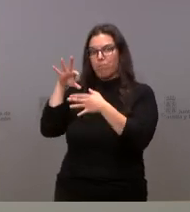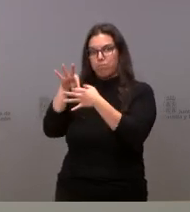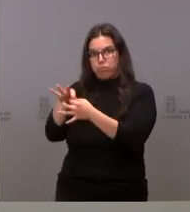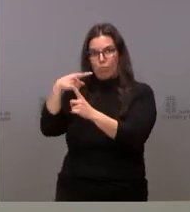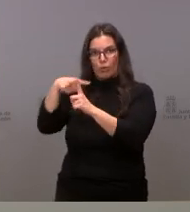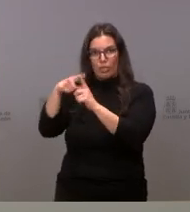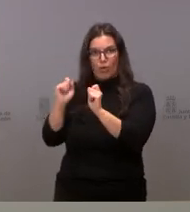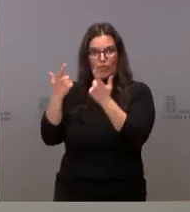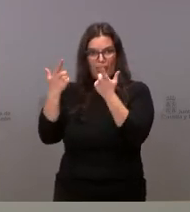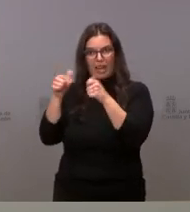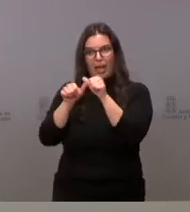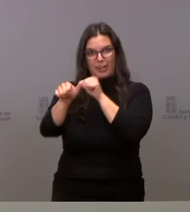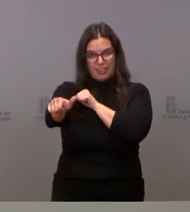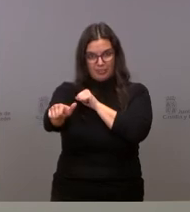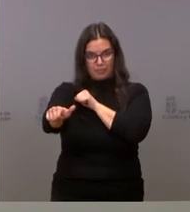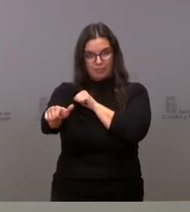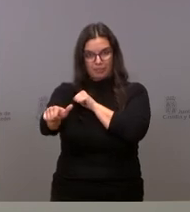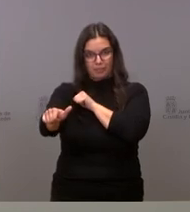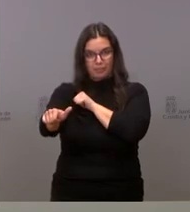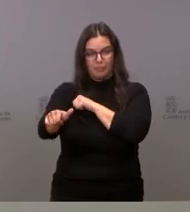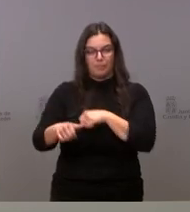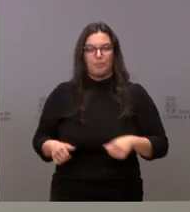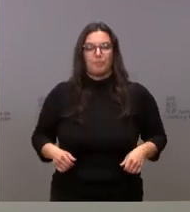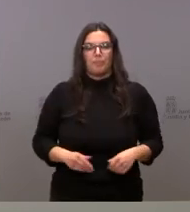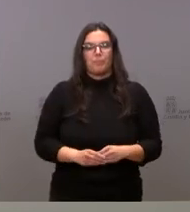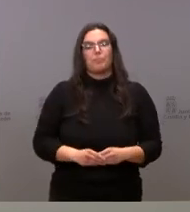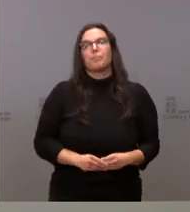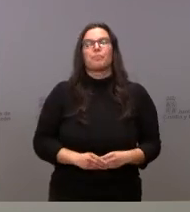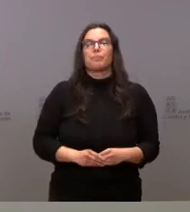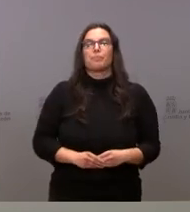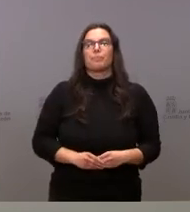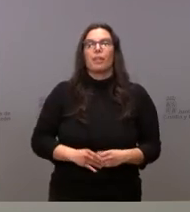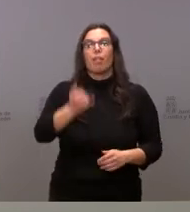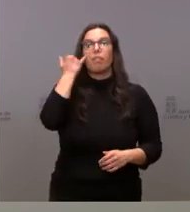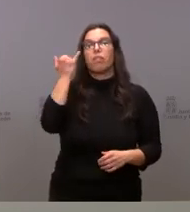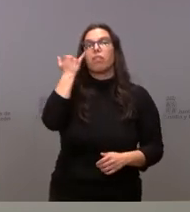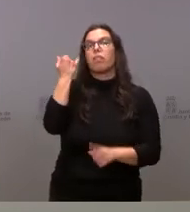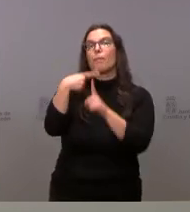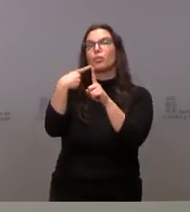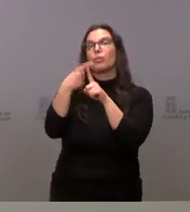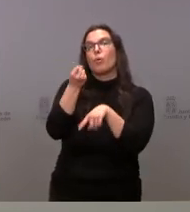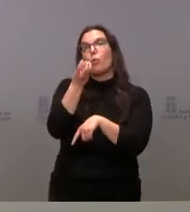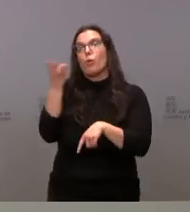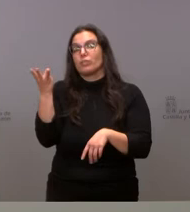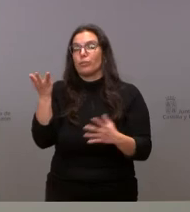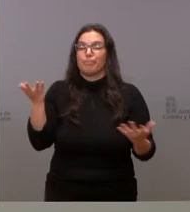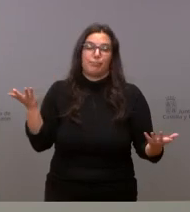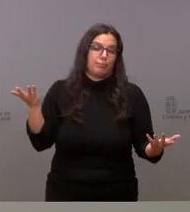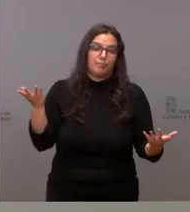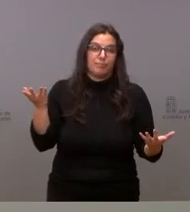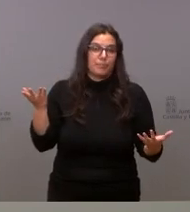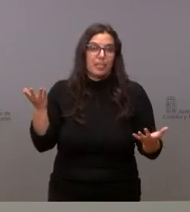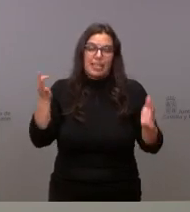pone en marcha el reloj de la baja laboral en cuanto a cuántos positivos se han quedado fuera pues evidentemente seguro seguro